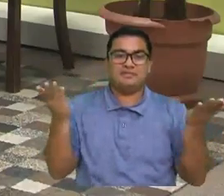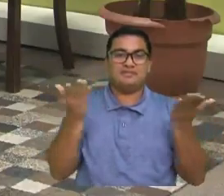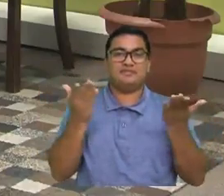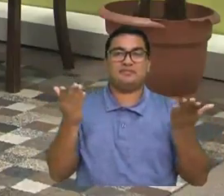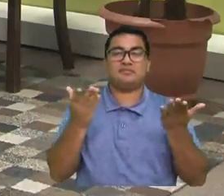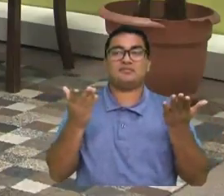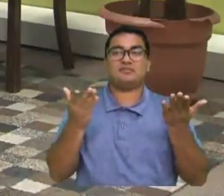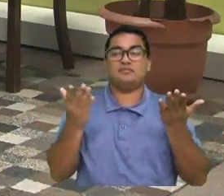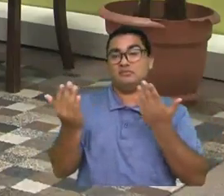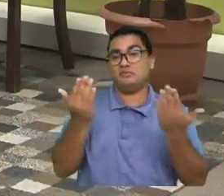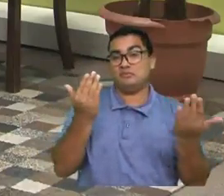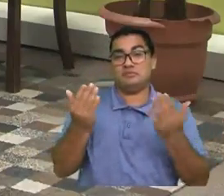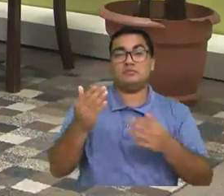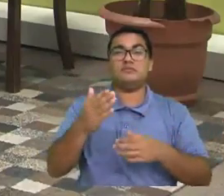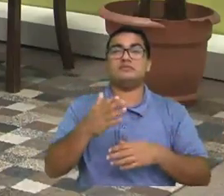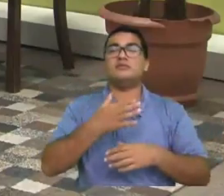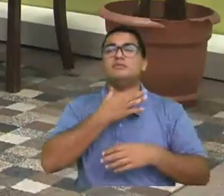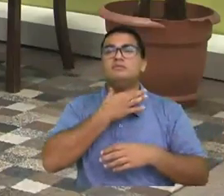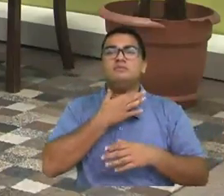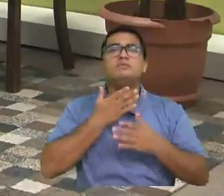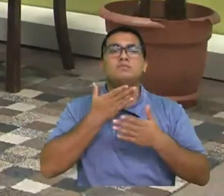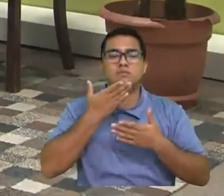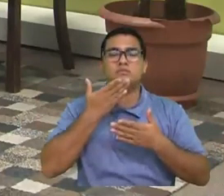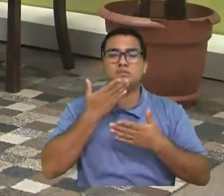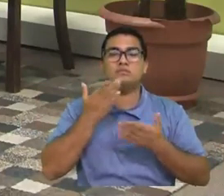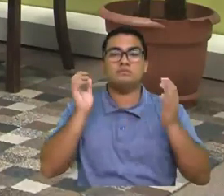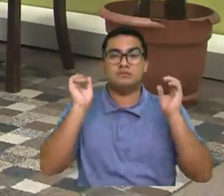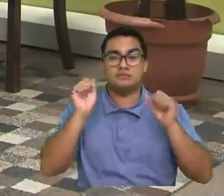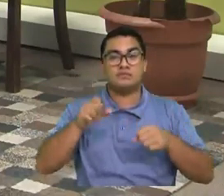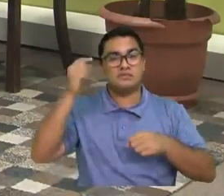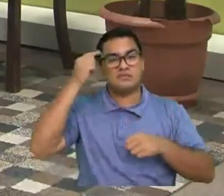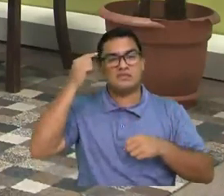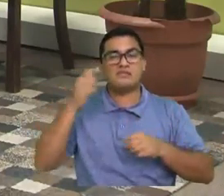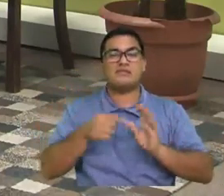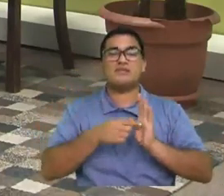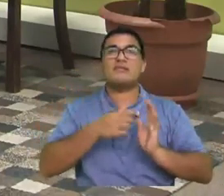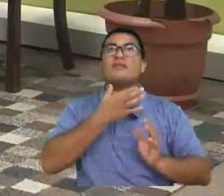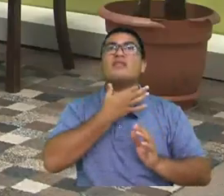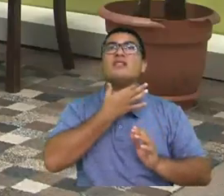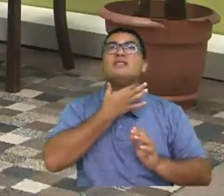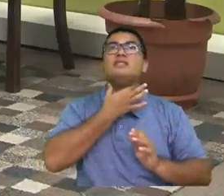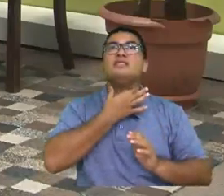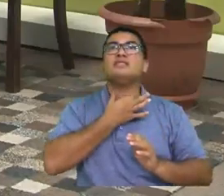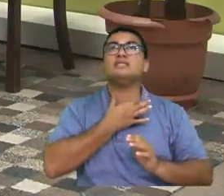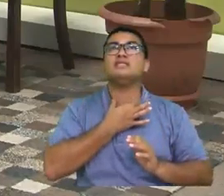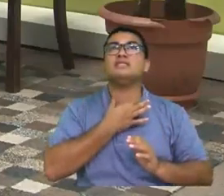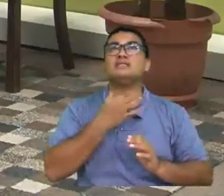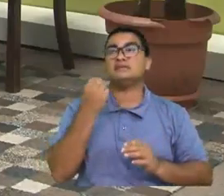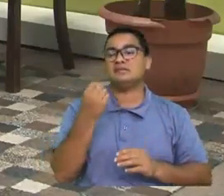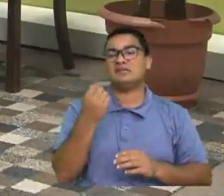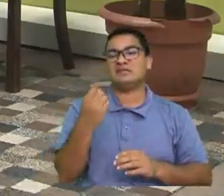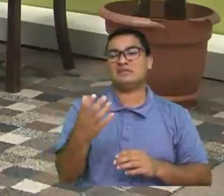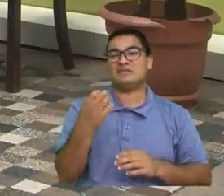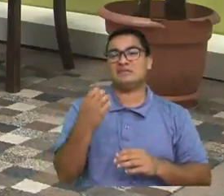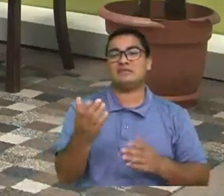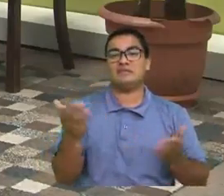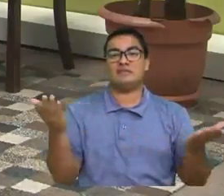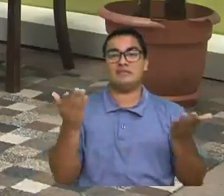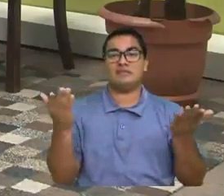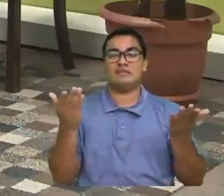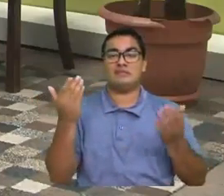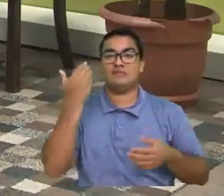podemos asociar, algunos síntomas son parecidos. Por ejemplo, el dolor de garganta. ¿Con qué tipo de enfermedades